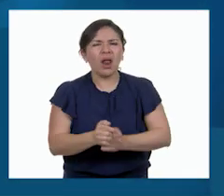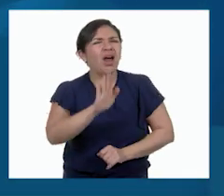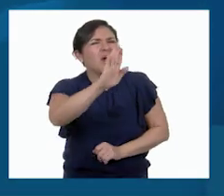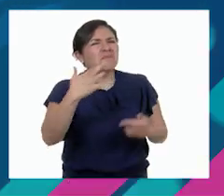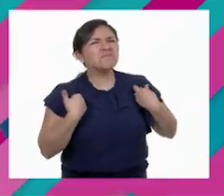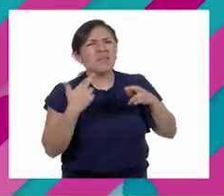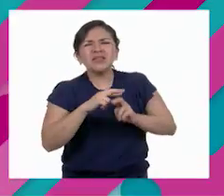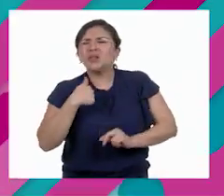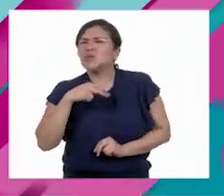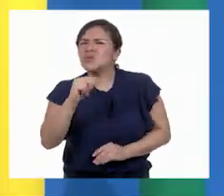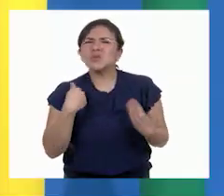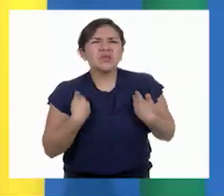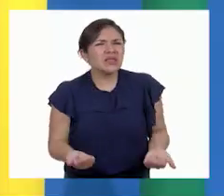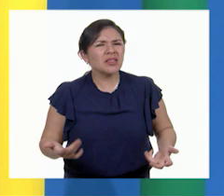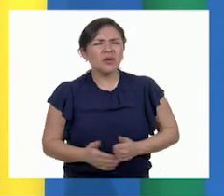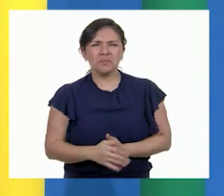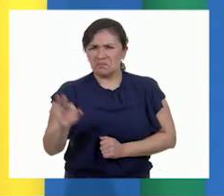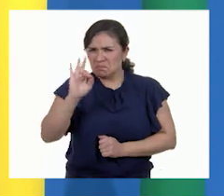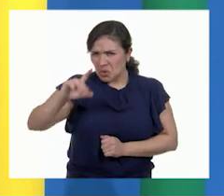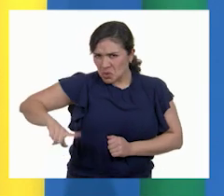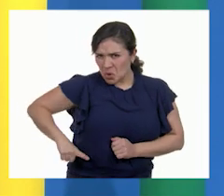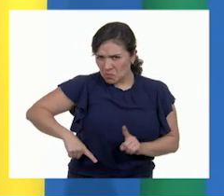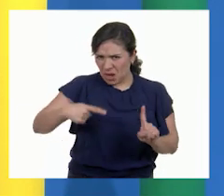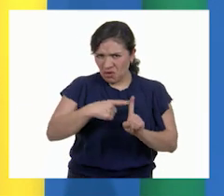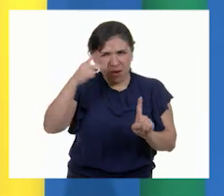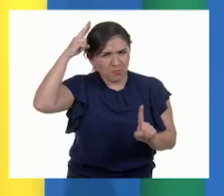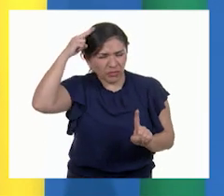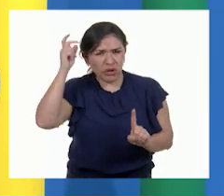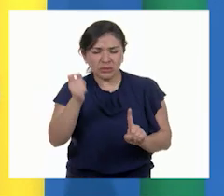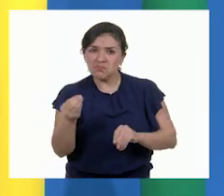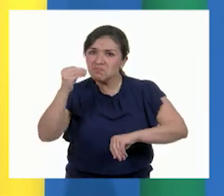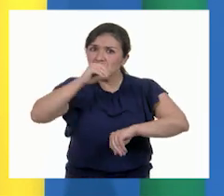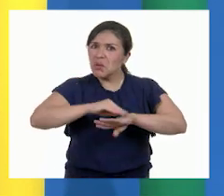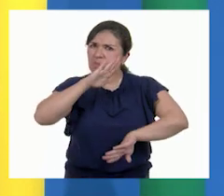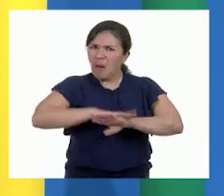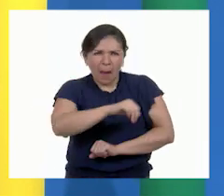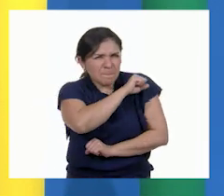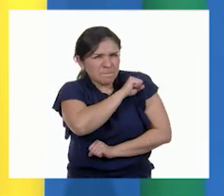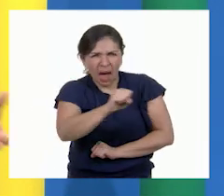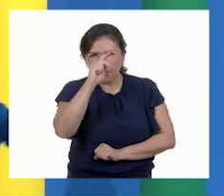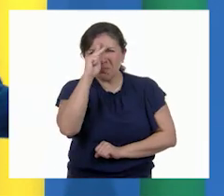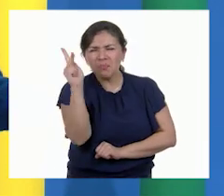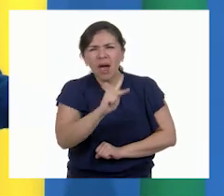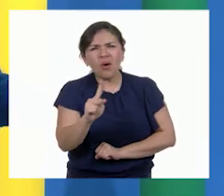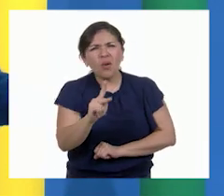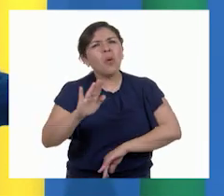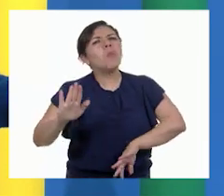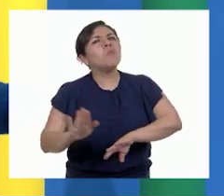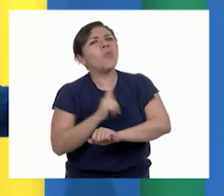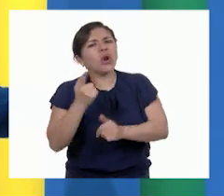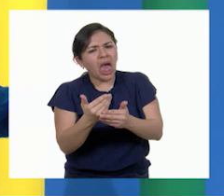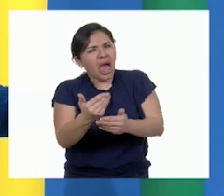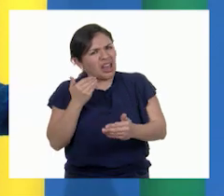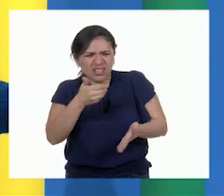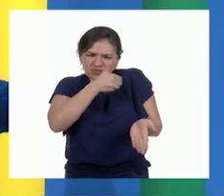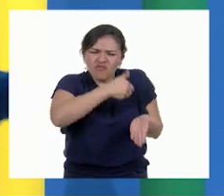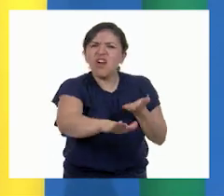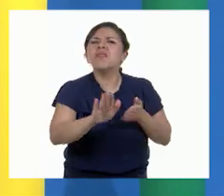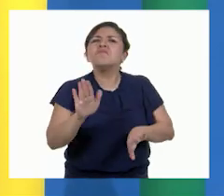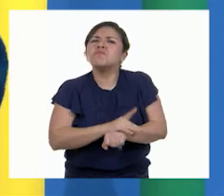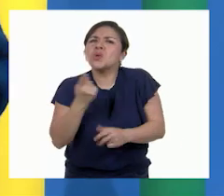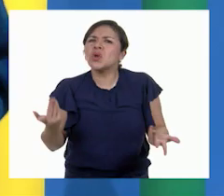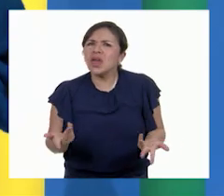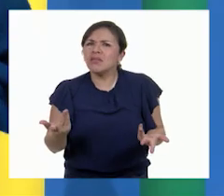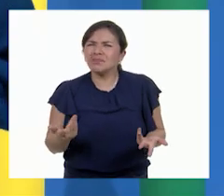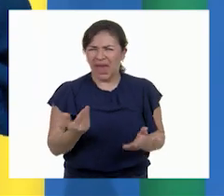no entiendo. Si el gobierno de Porfirio Díaz llegó a ser tan tiránico, ¿por qué no lo derrocaron antes?